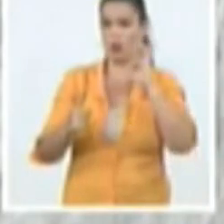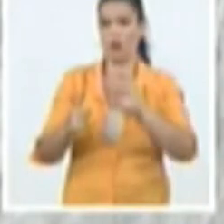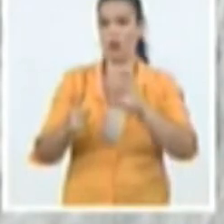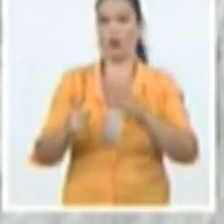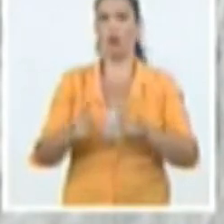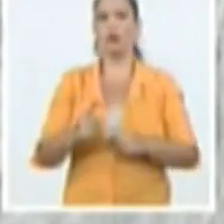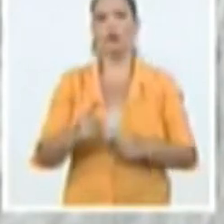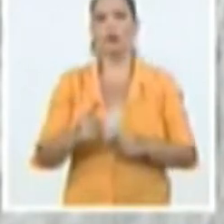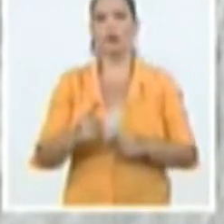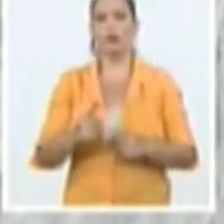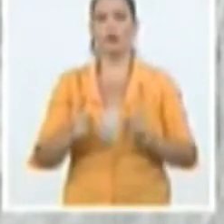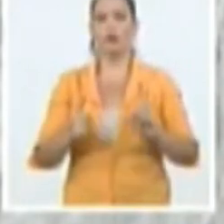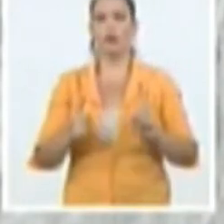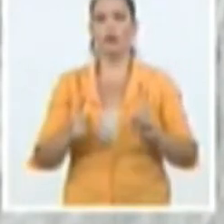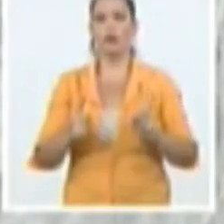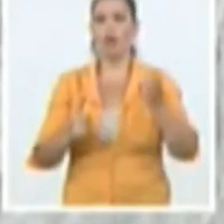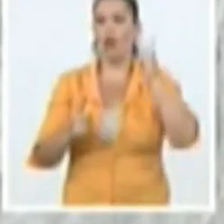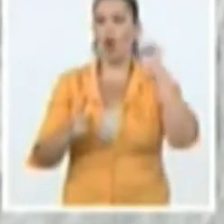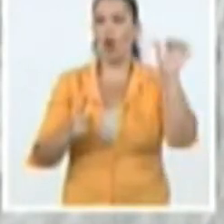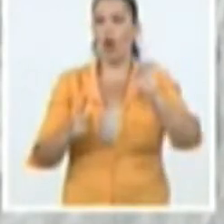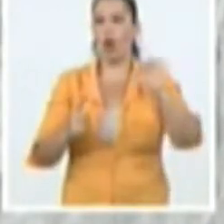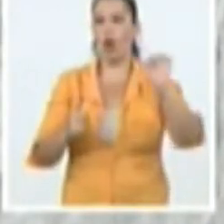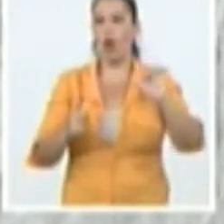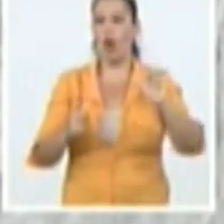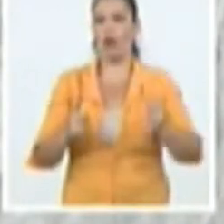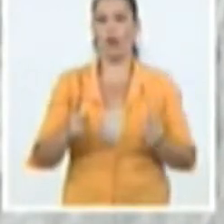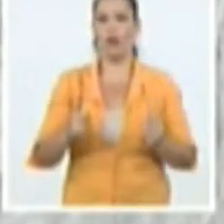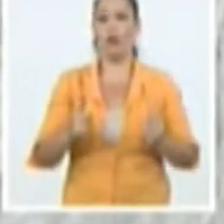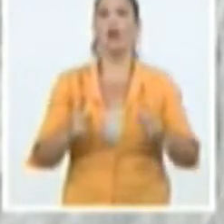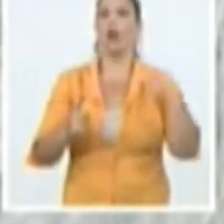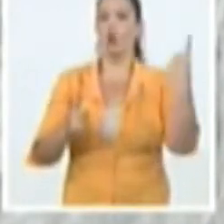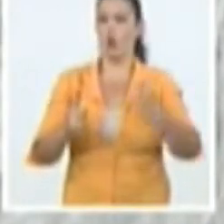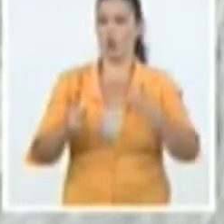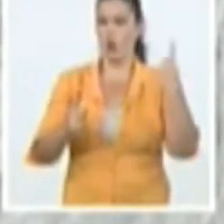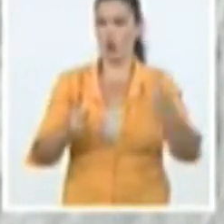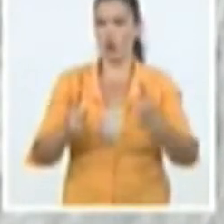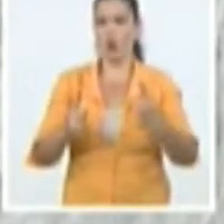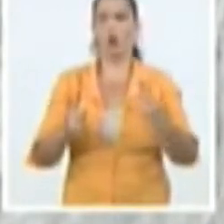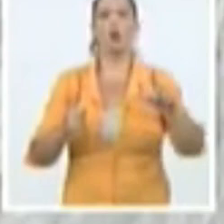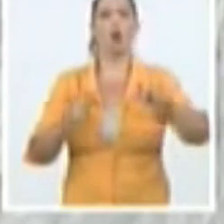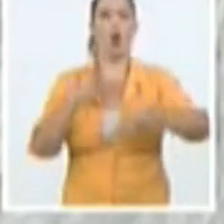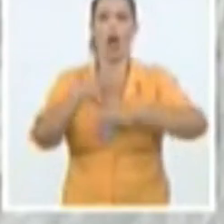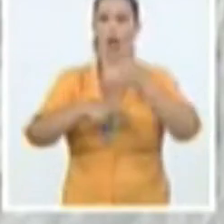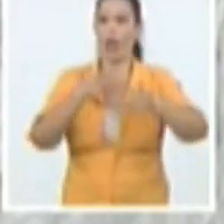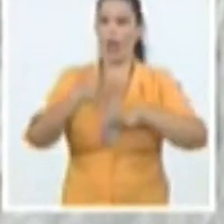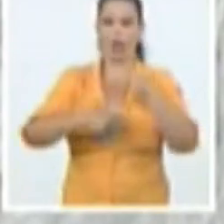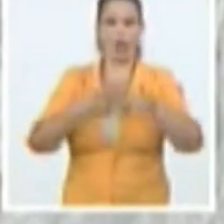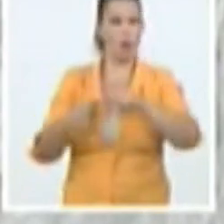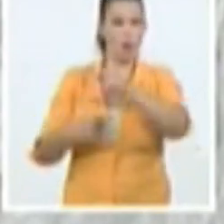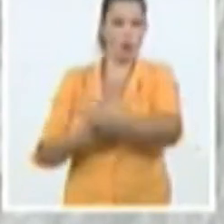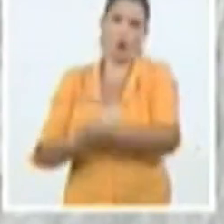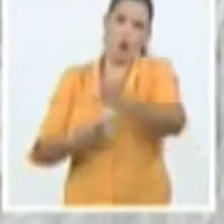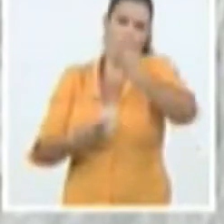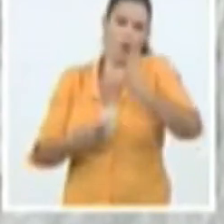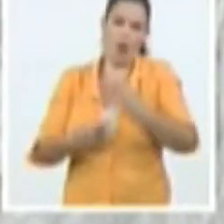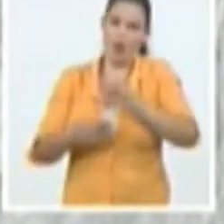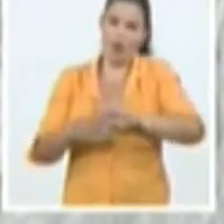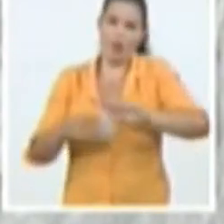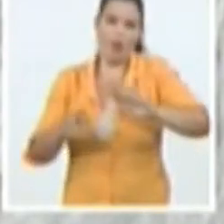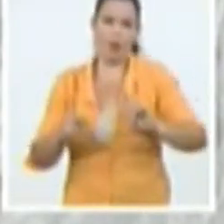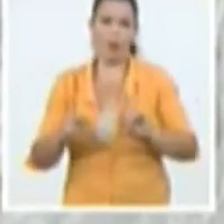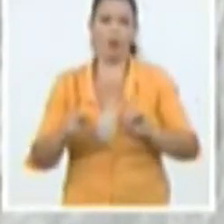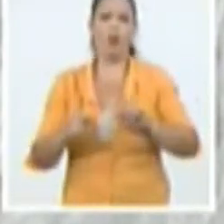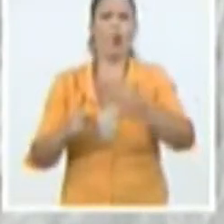estamos el 100% en lo que digas si quieras o lo que tú digas, así que estamos con ustedes. Una pregunta,